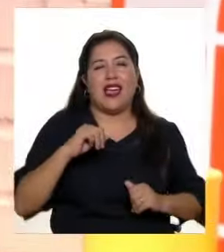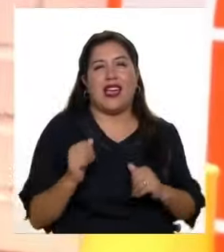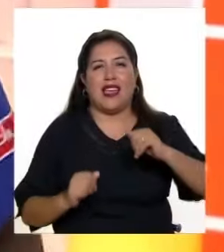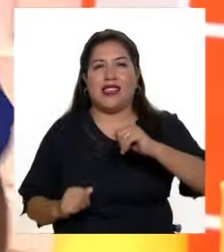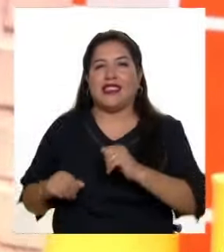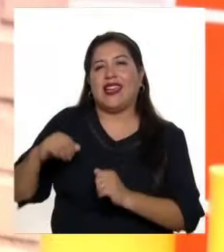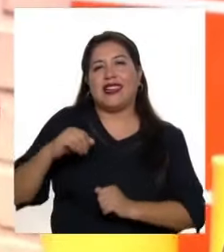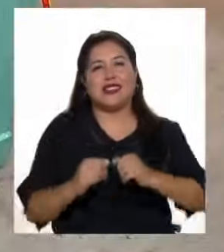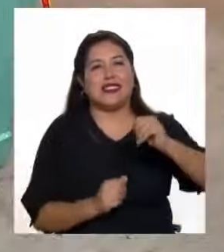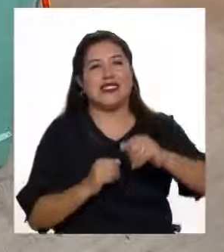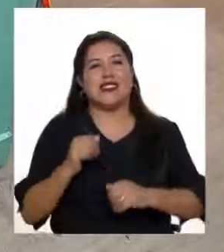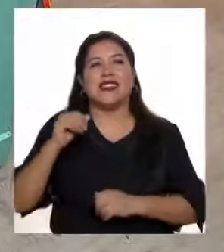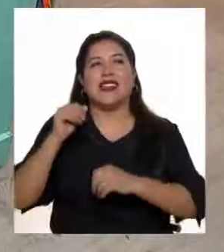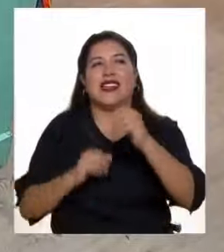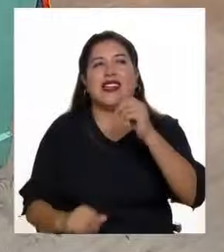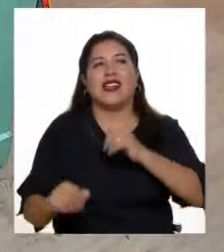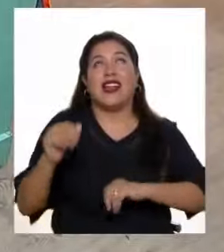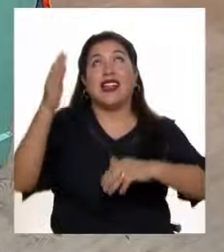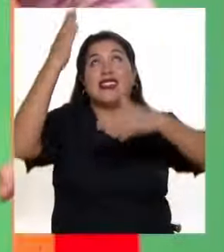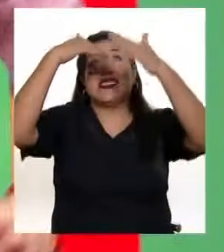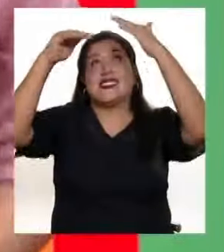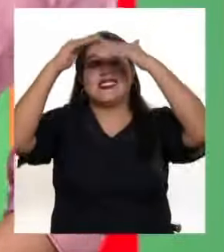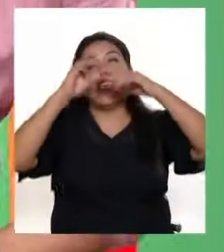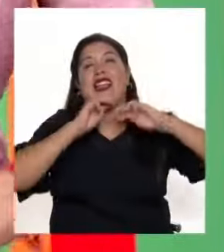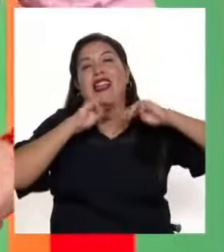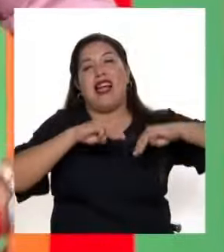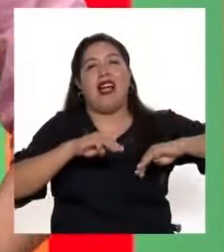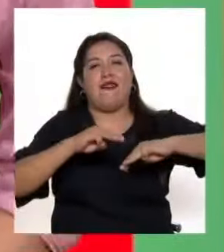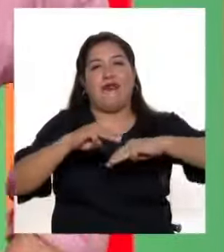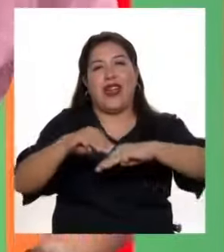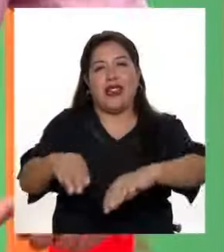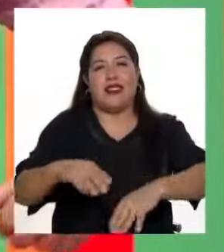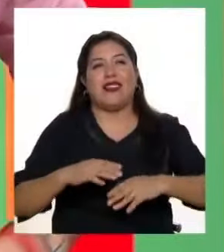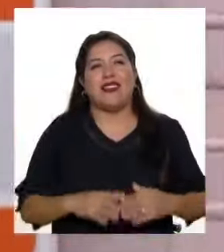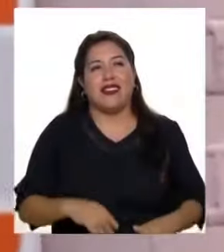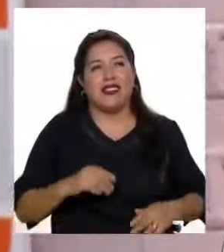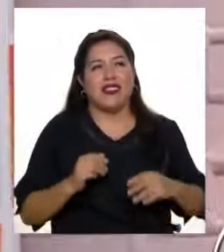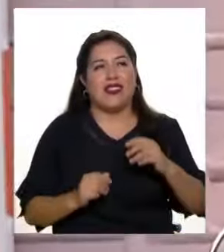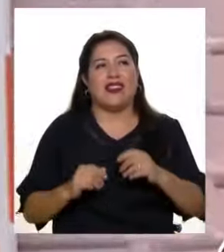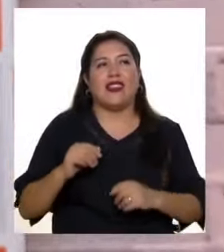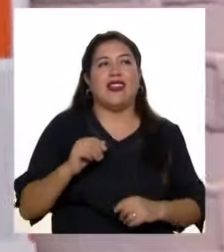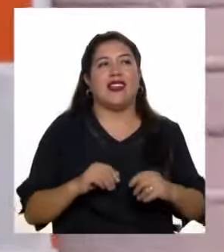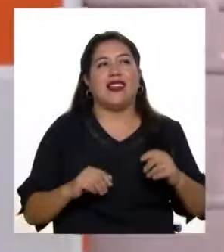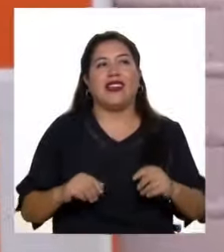carnaval. El cielo y el mar. El río y la